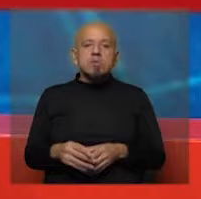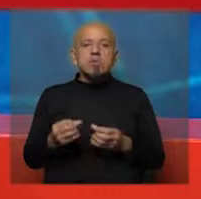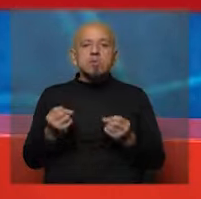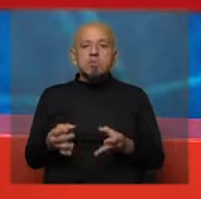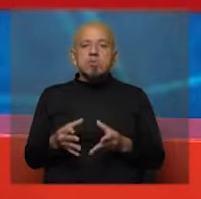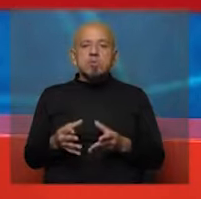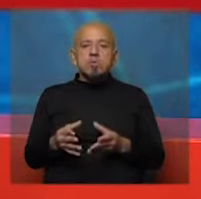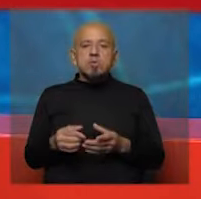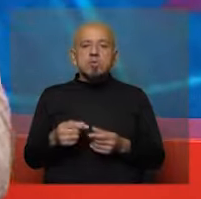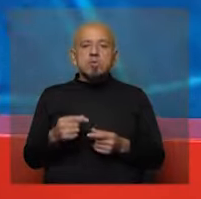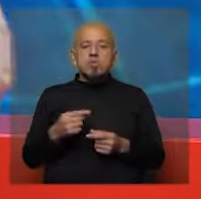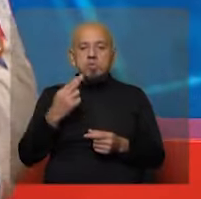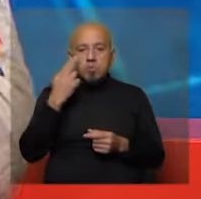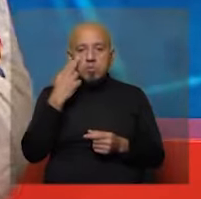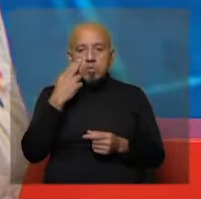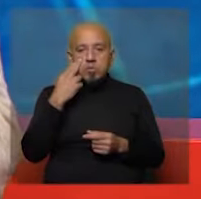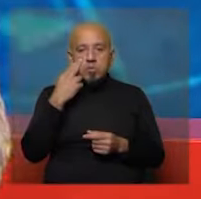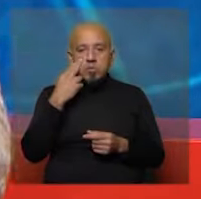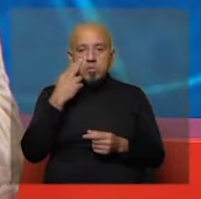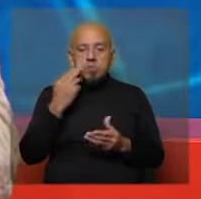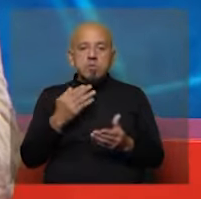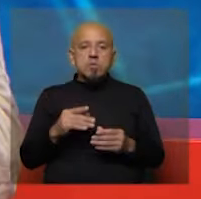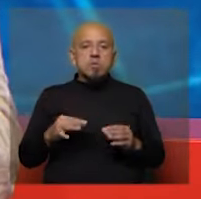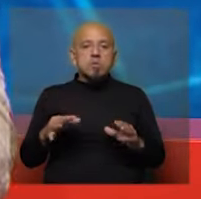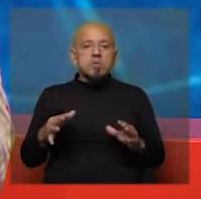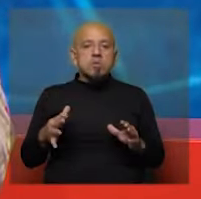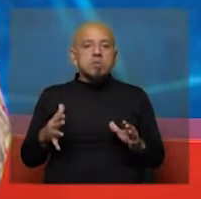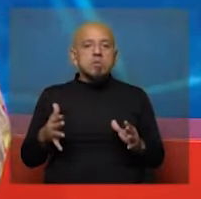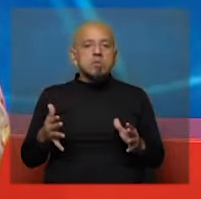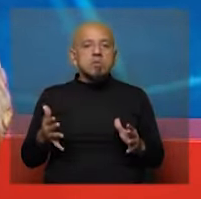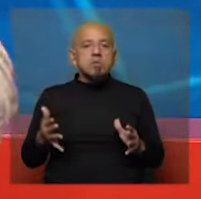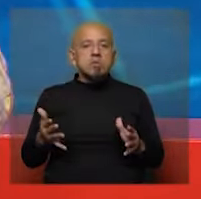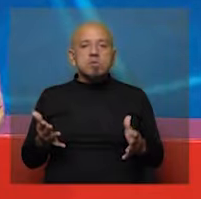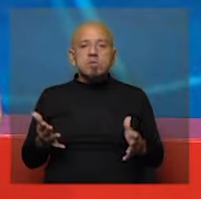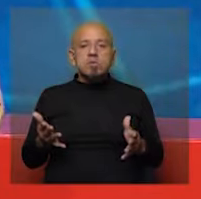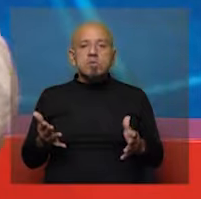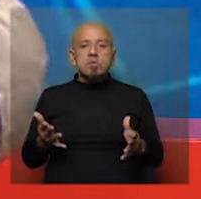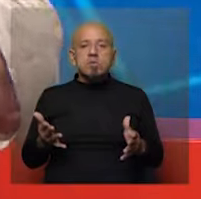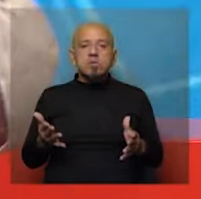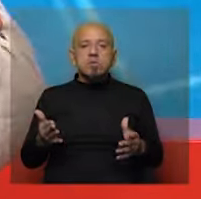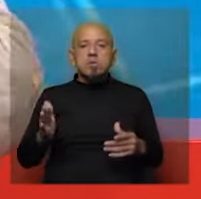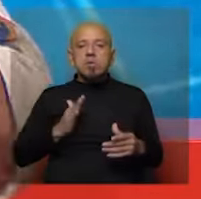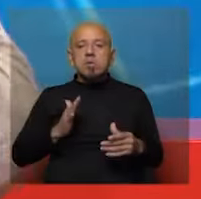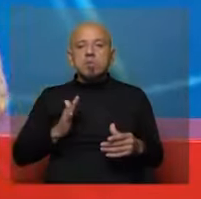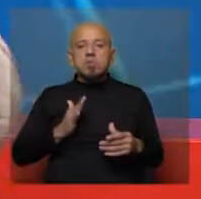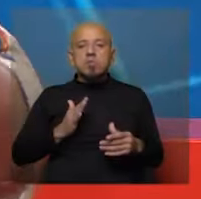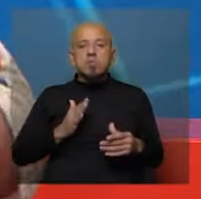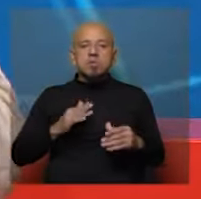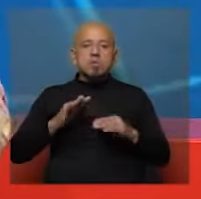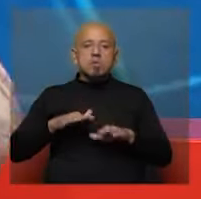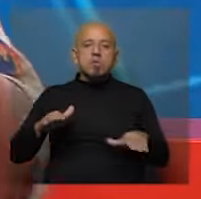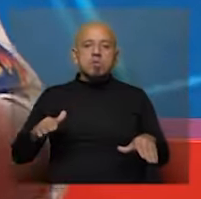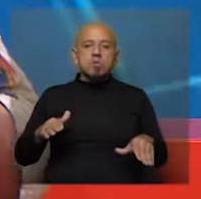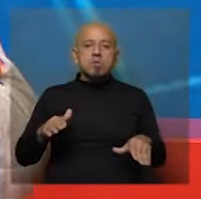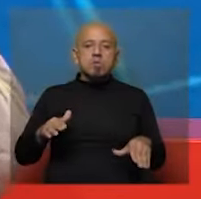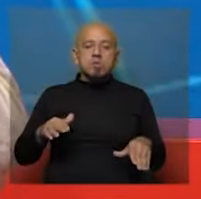también tenemos otro problema porque siempre cabemos hablar de esto y es no las mujeres deberían y los niños y las niñas